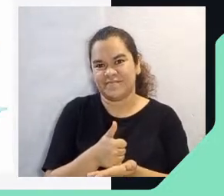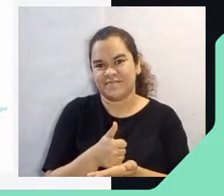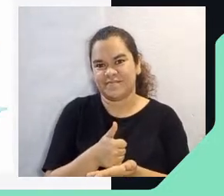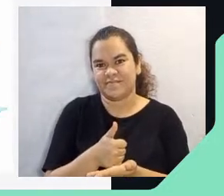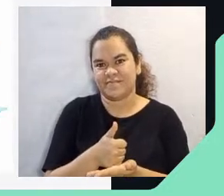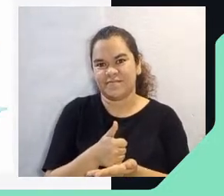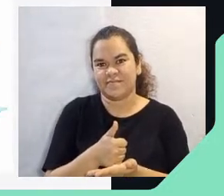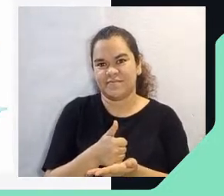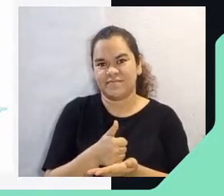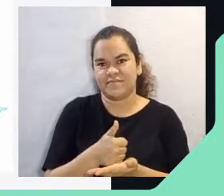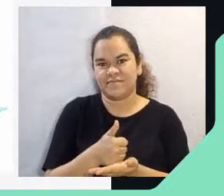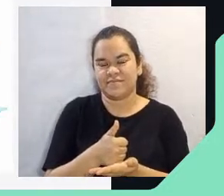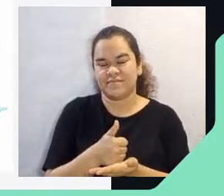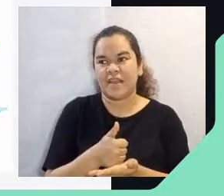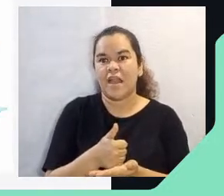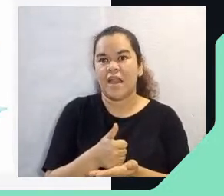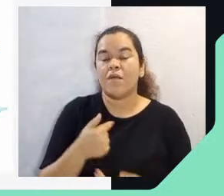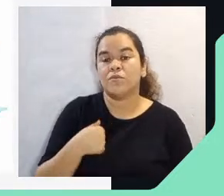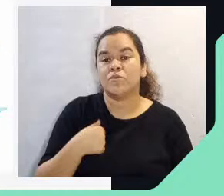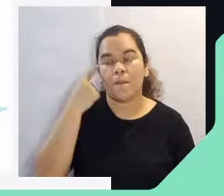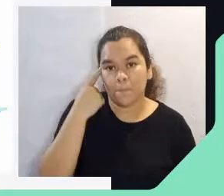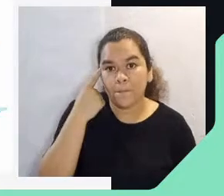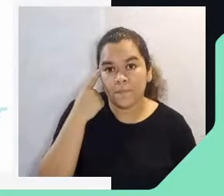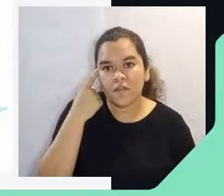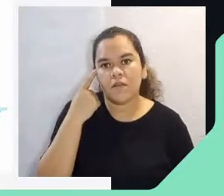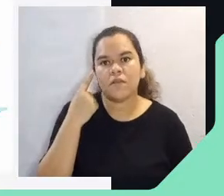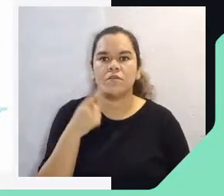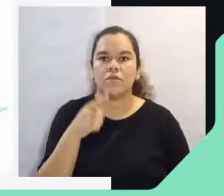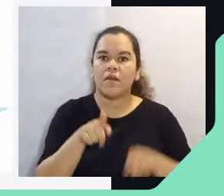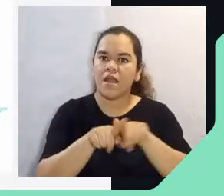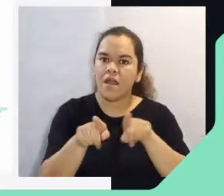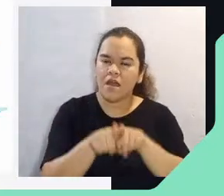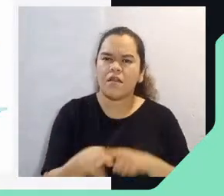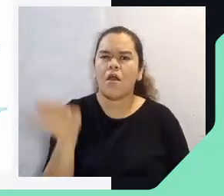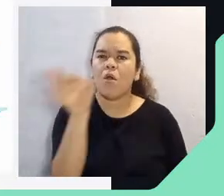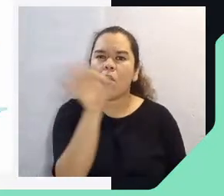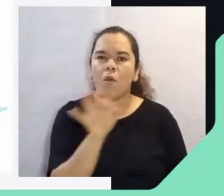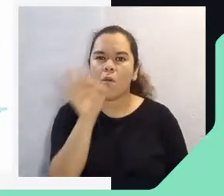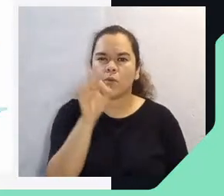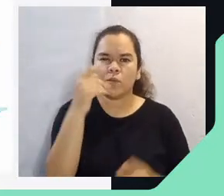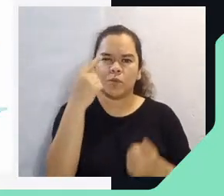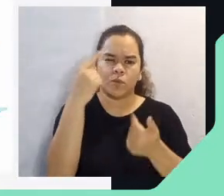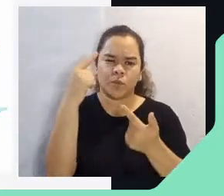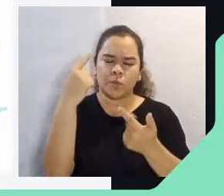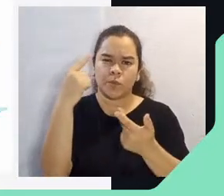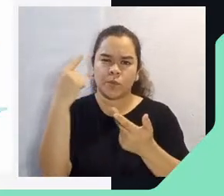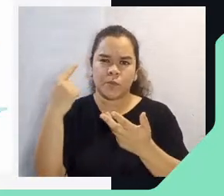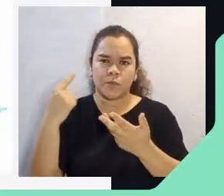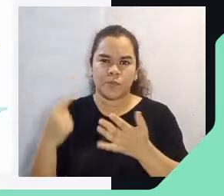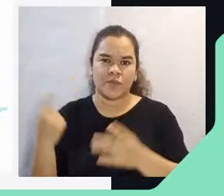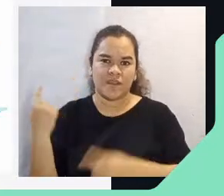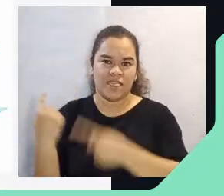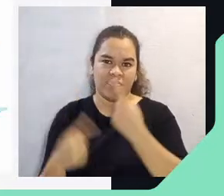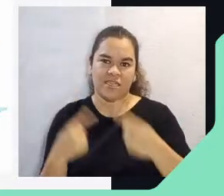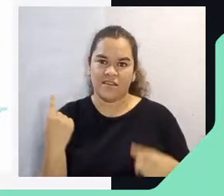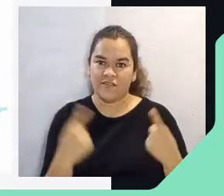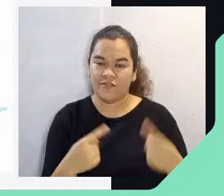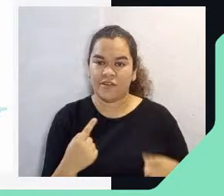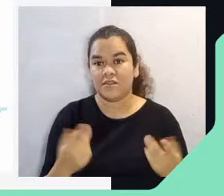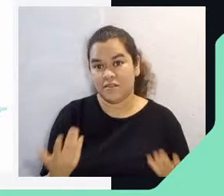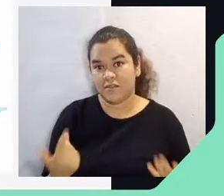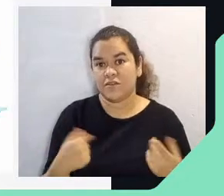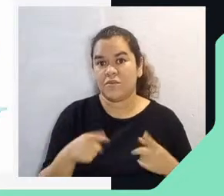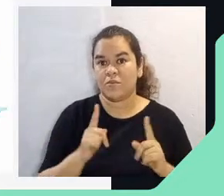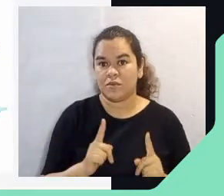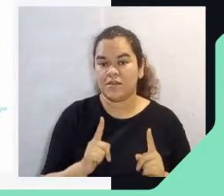tenemos muchas oportunidades en el cursado de esta carrera. Como ya diciendo, lo